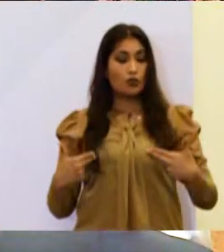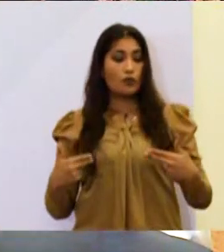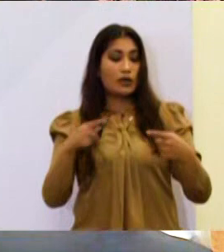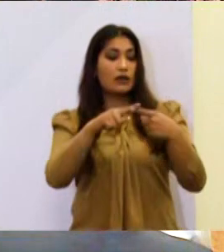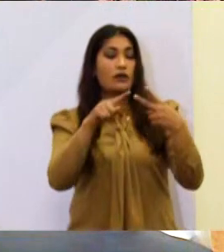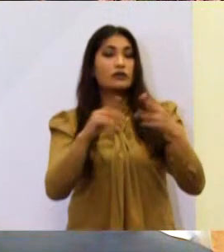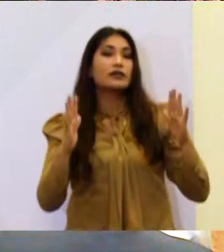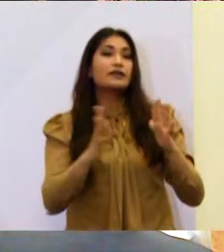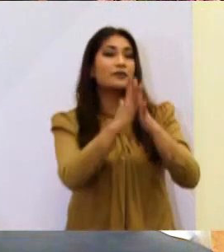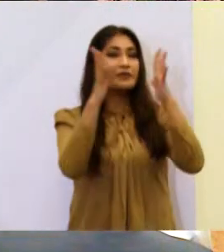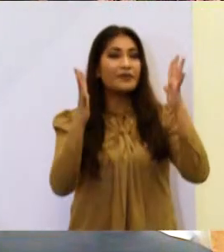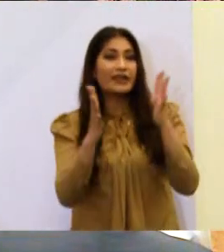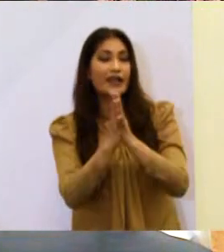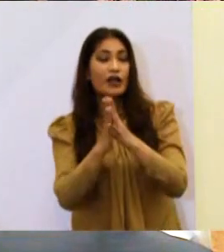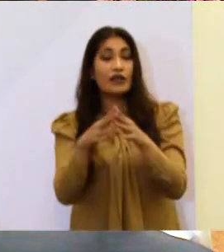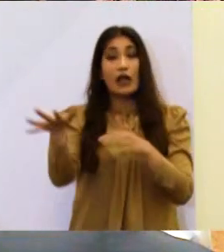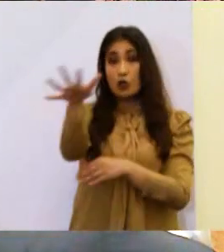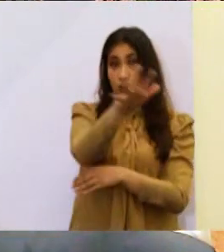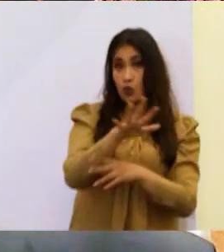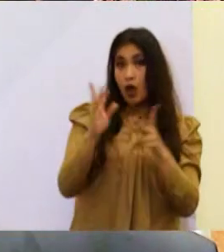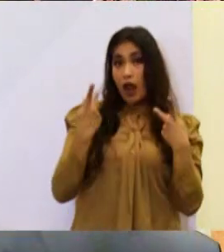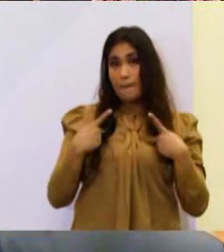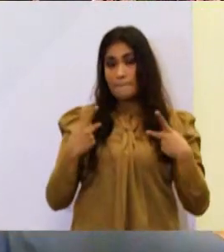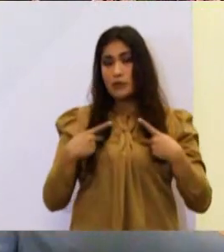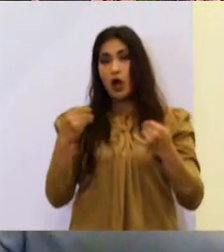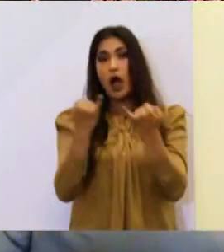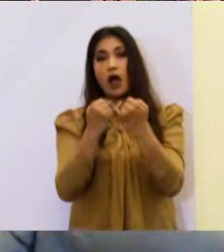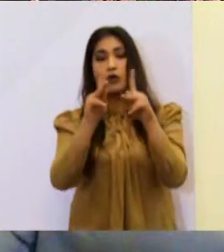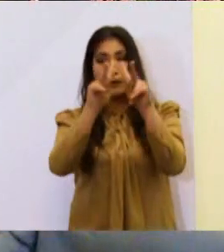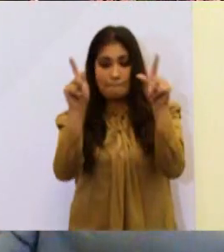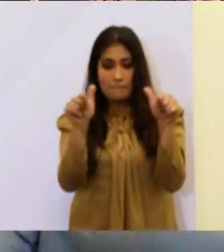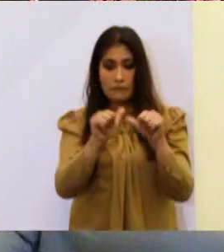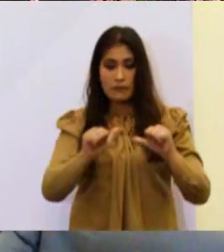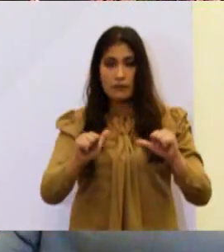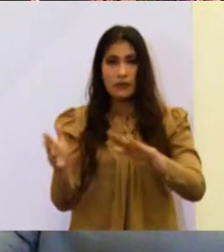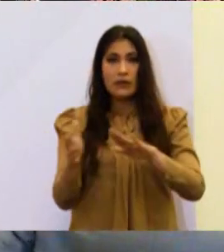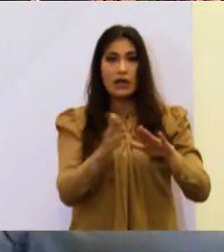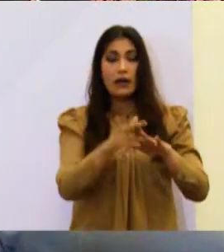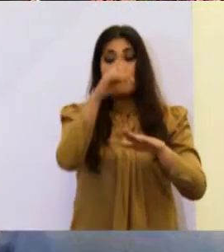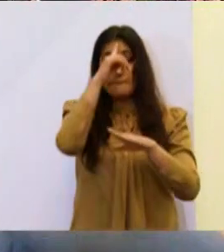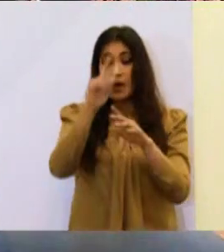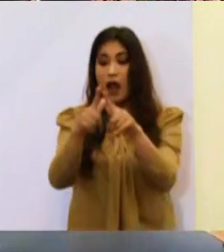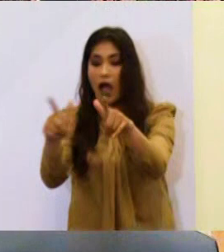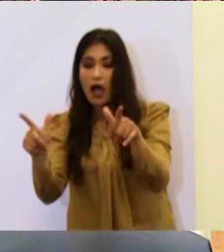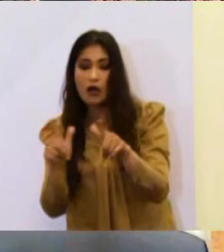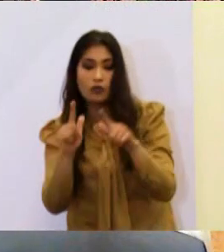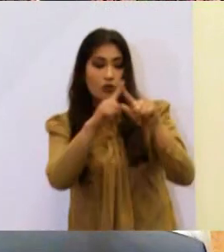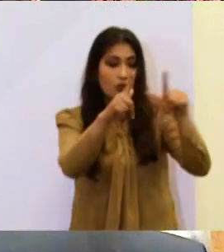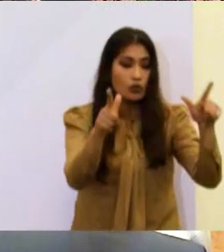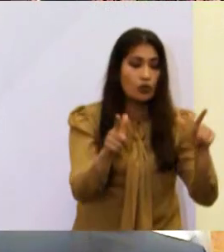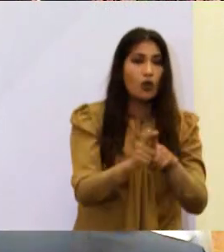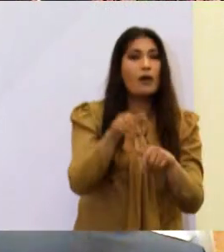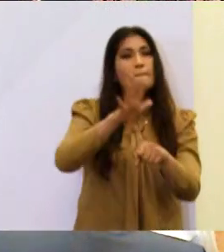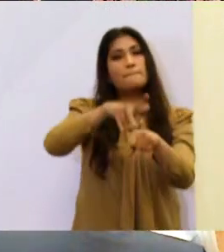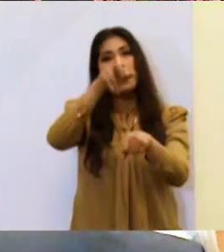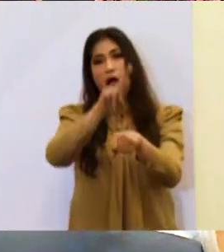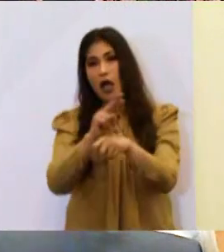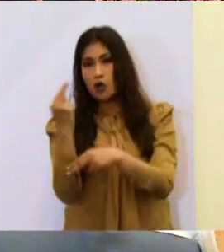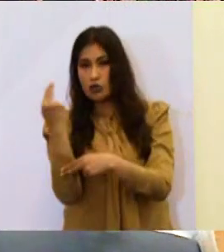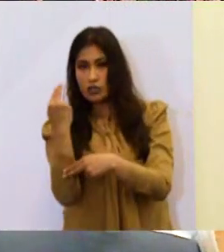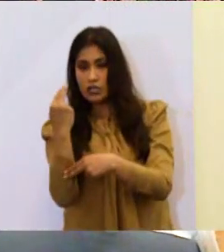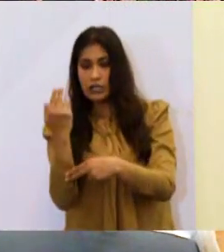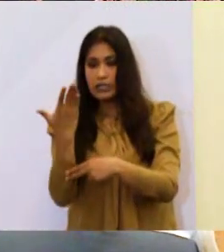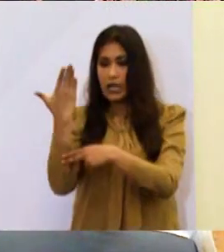en los grupos de atención prioritaria, compromiso que inició el presidente Andrés Manuel López Obrador en